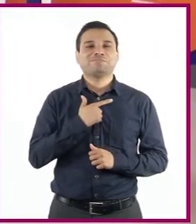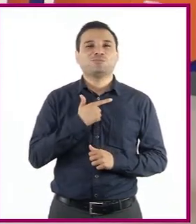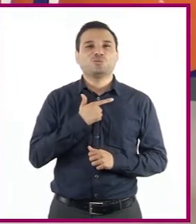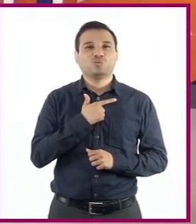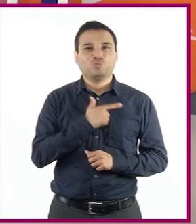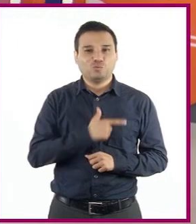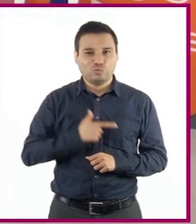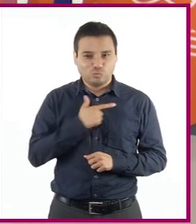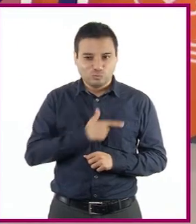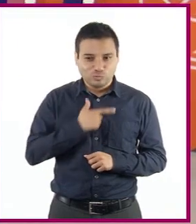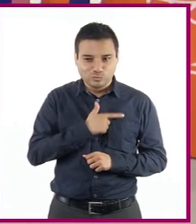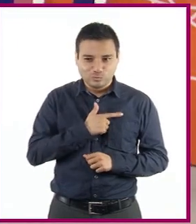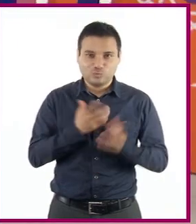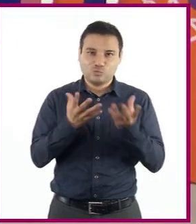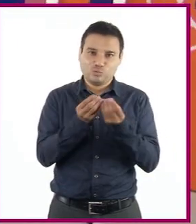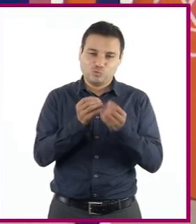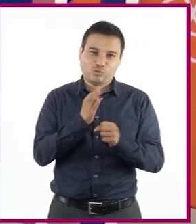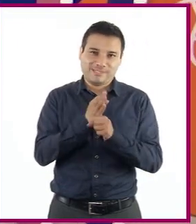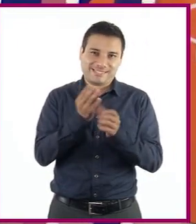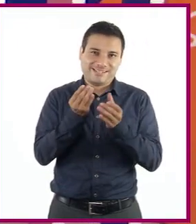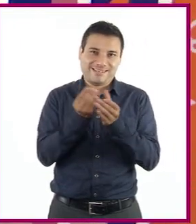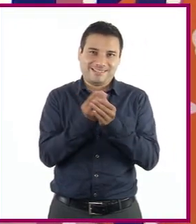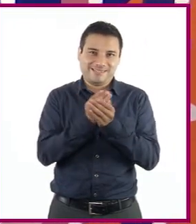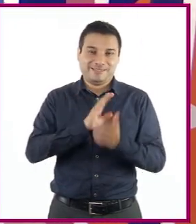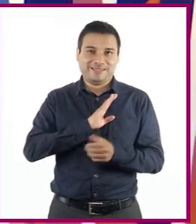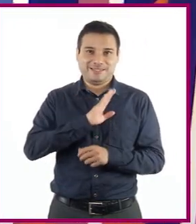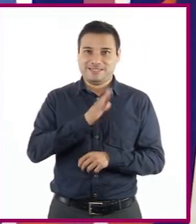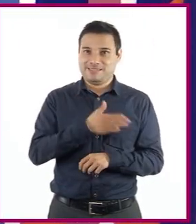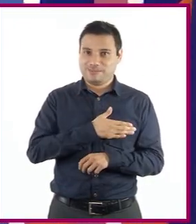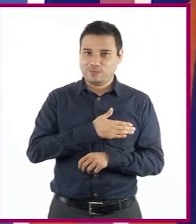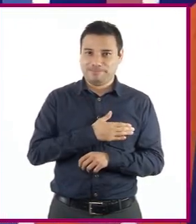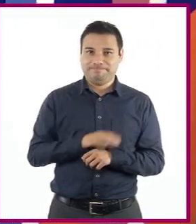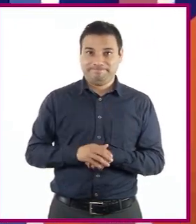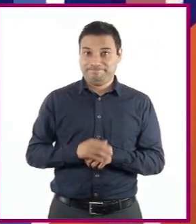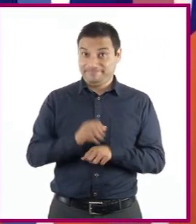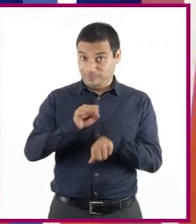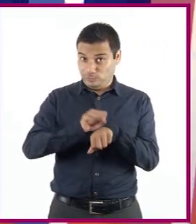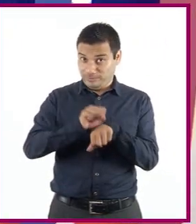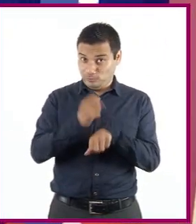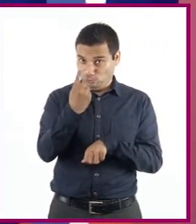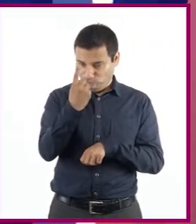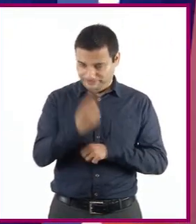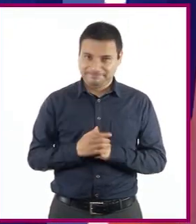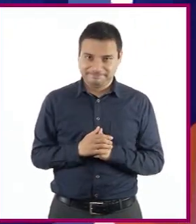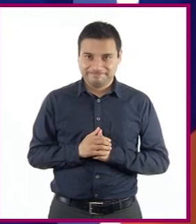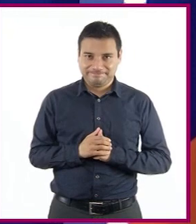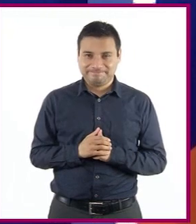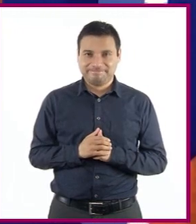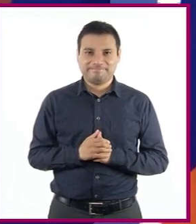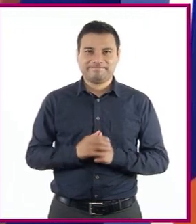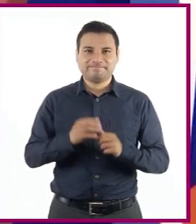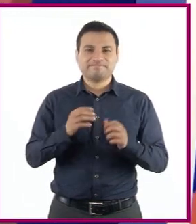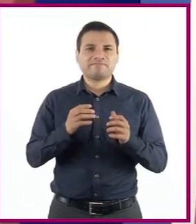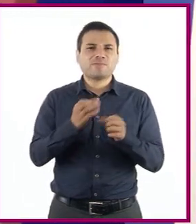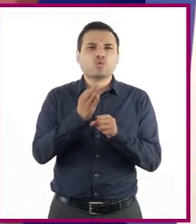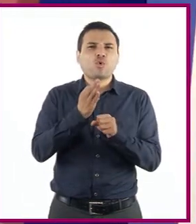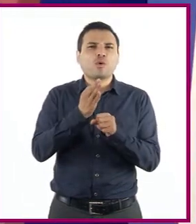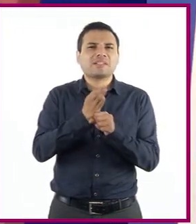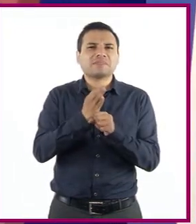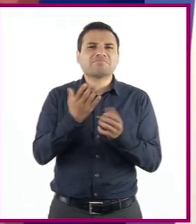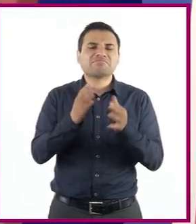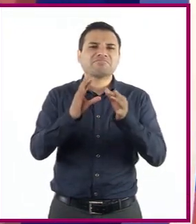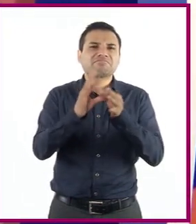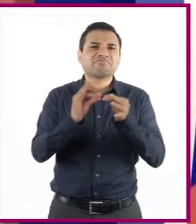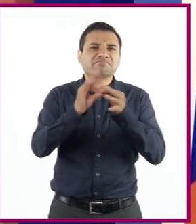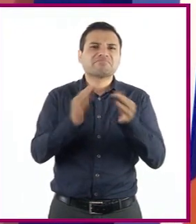estar nuevamente con ustedes en esta sesión de lengua materna para primer grado de secundaria. Dedicaremos los siguientes minutos para